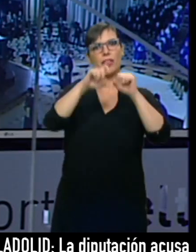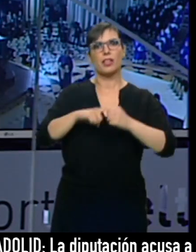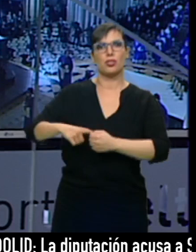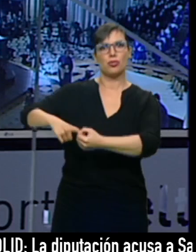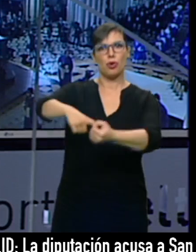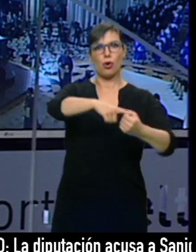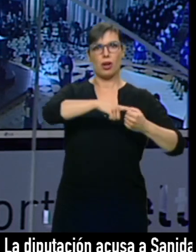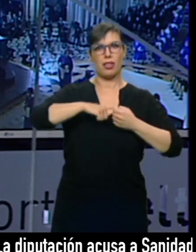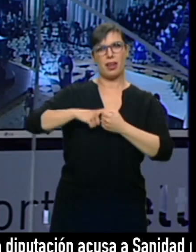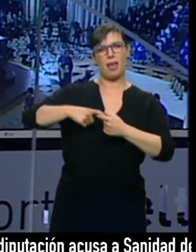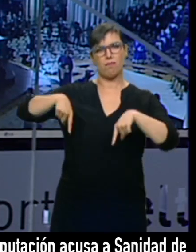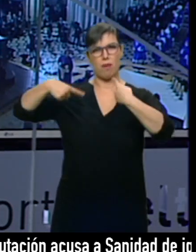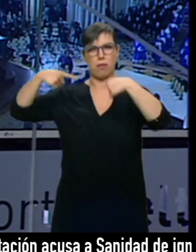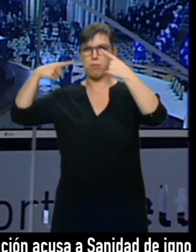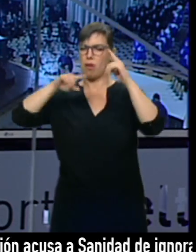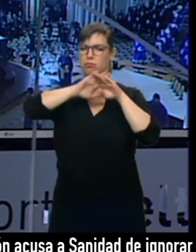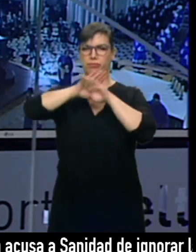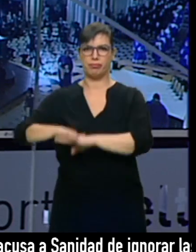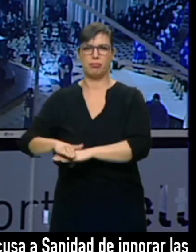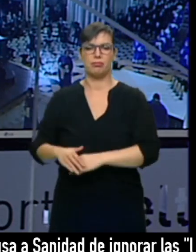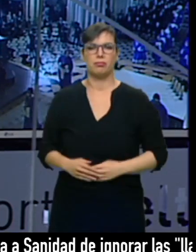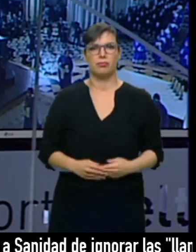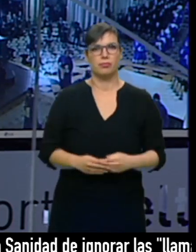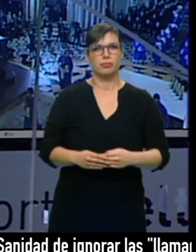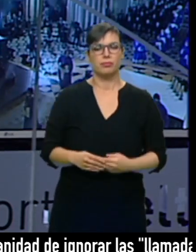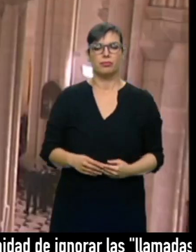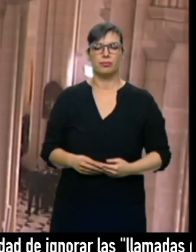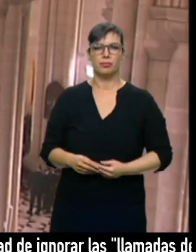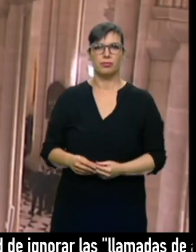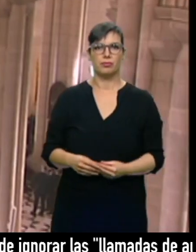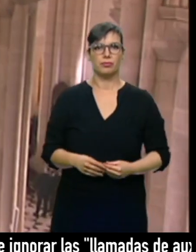solidaridad frente a la crispación y el sectarismo.